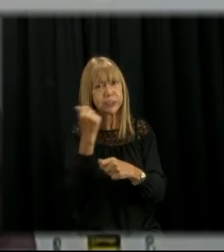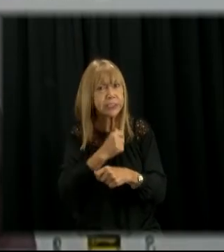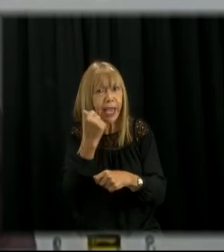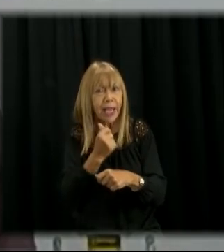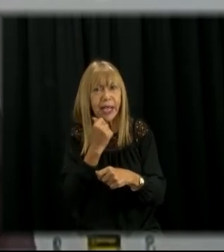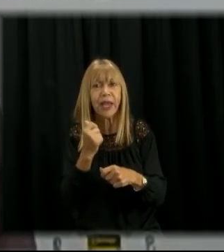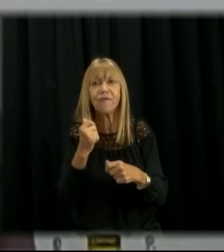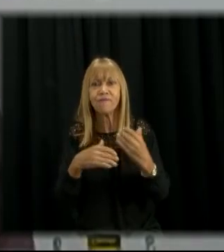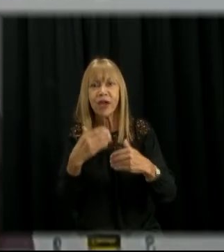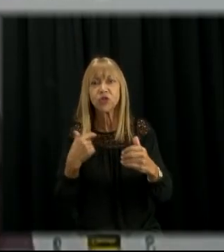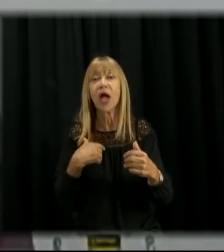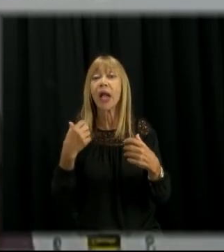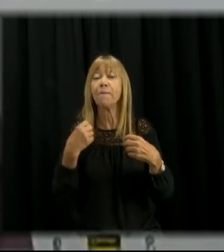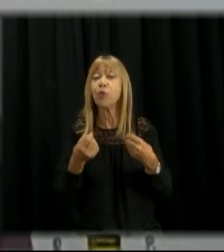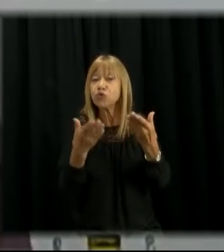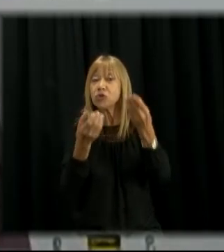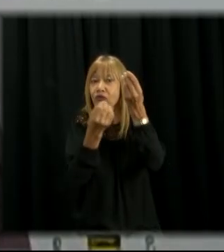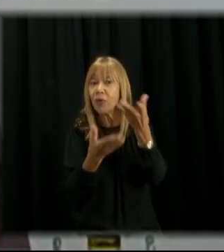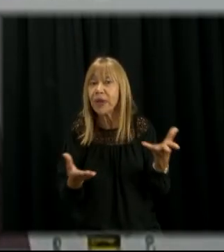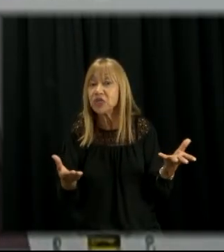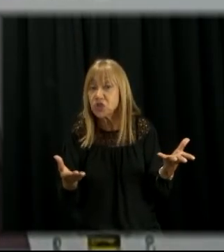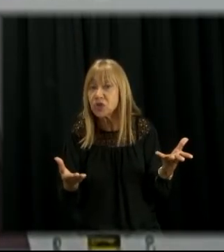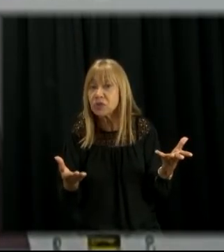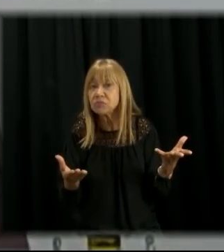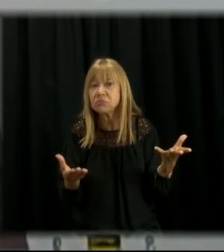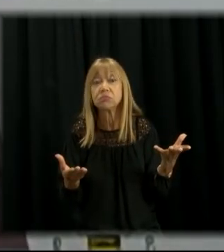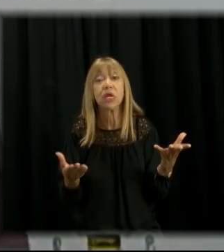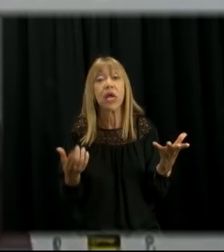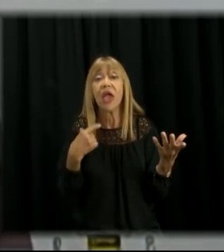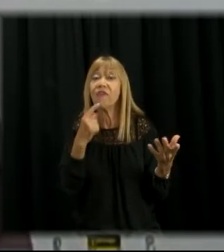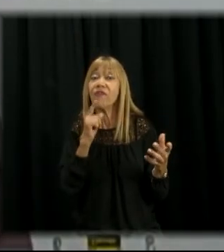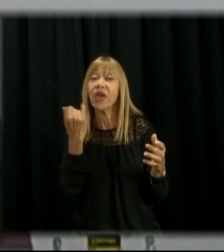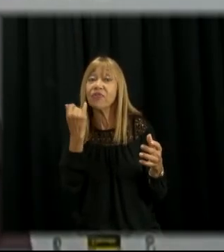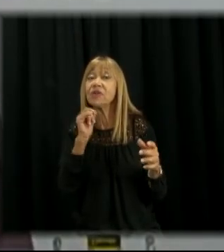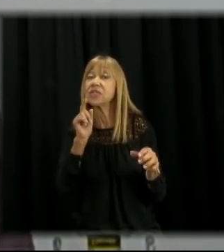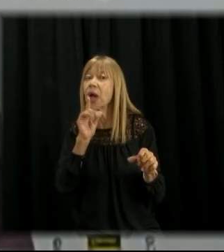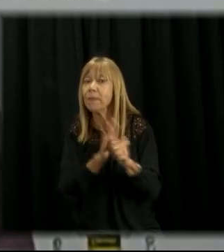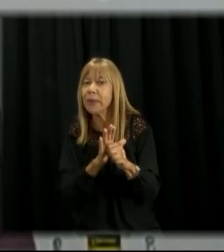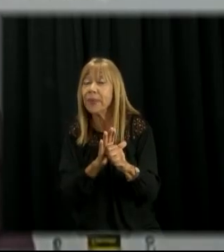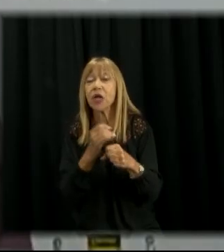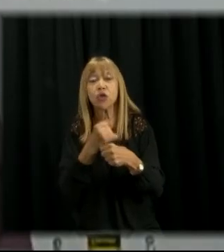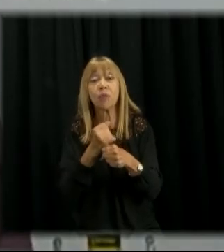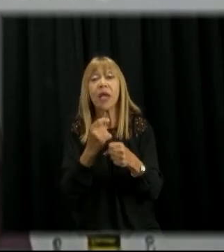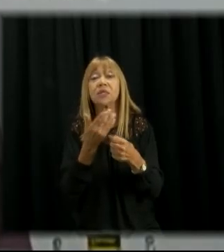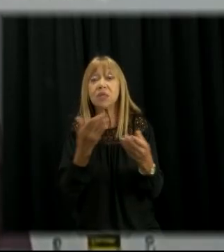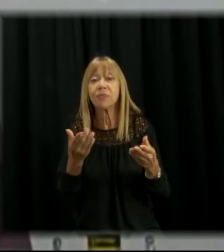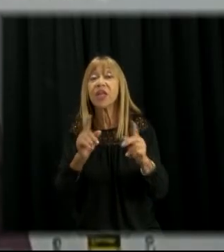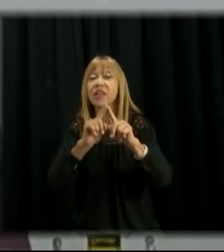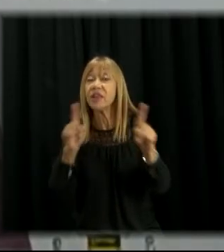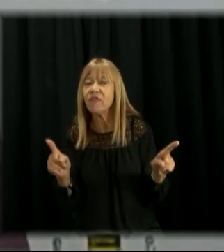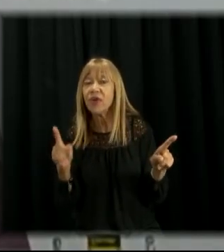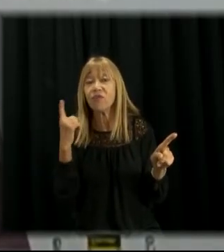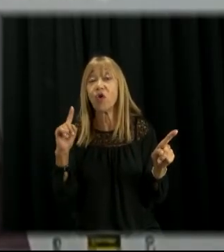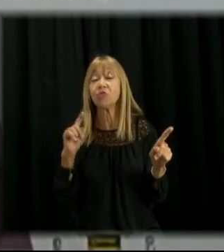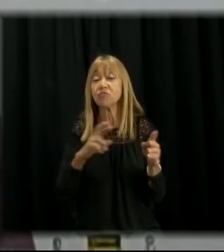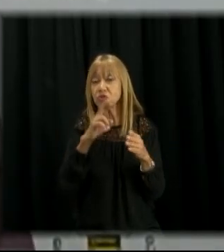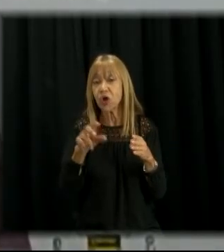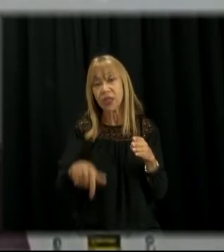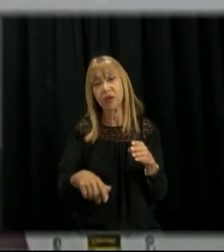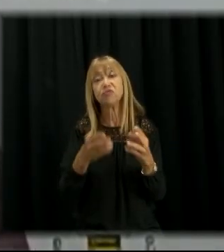días. Diariamente puedo producir la información. Si hay un compromiso de hacer algo distinto